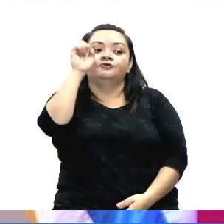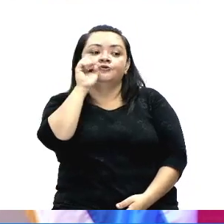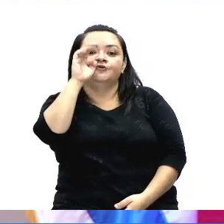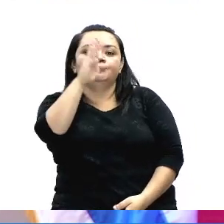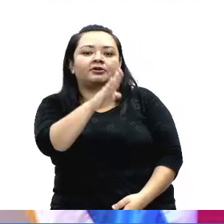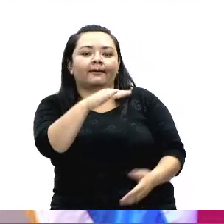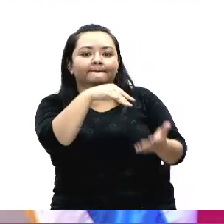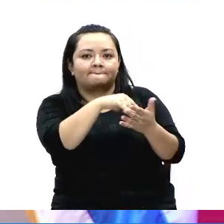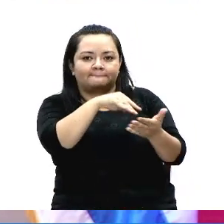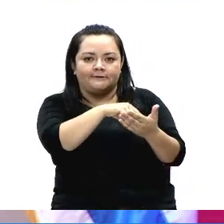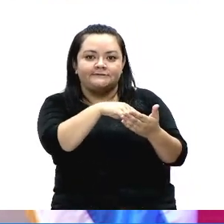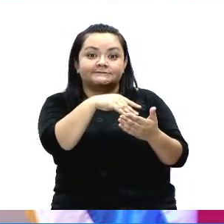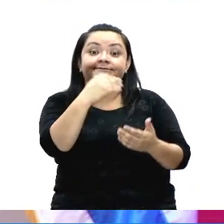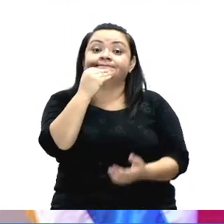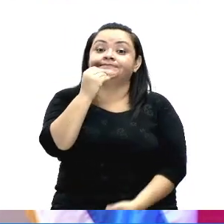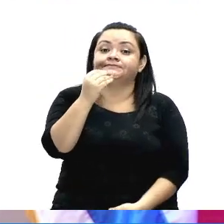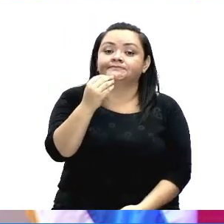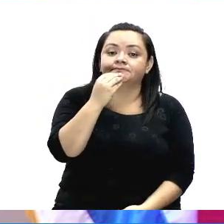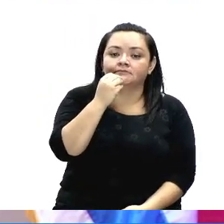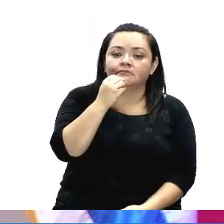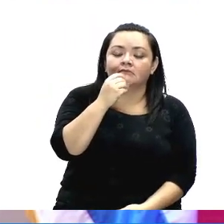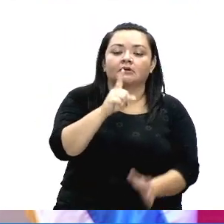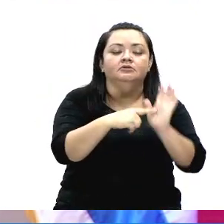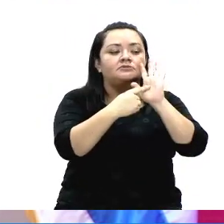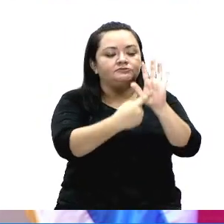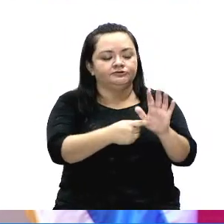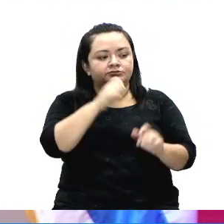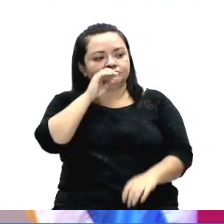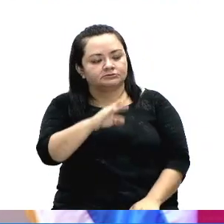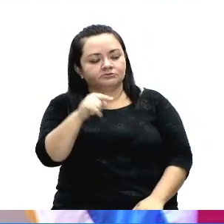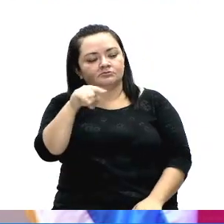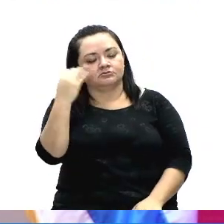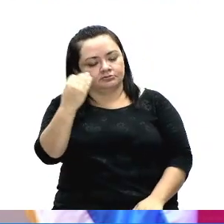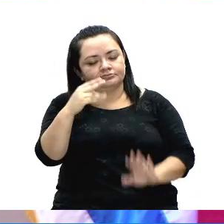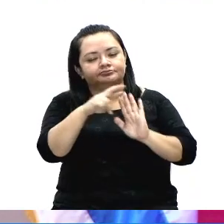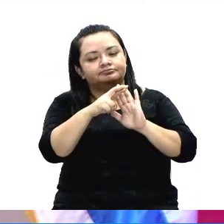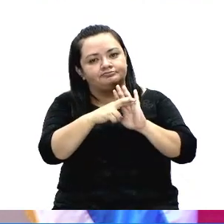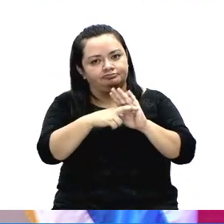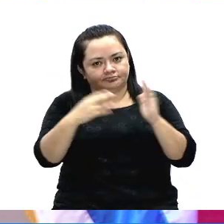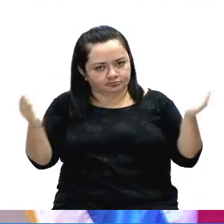dios estaba exponiendo le israel diciendo la israel que era lo que tenían que hacer pero